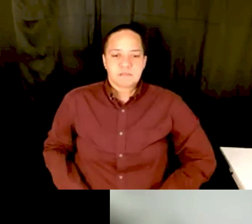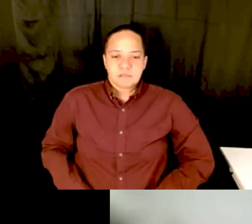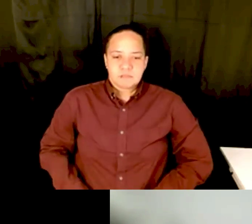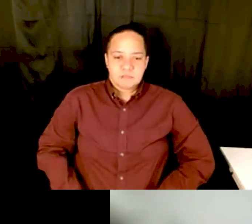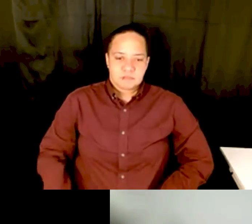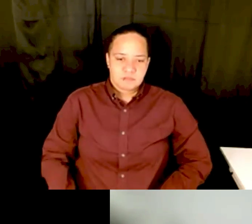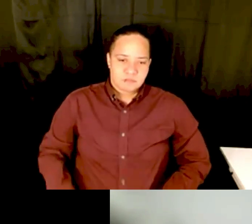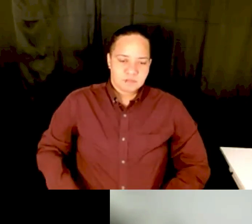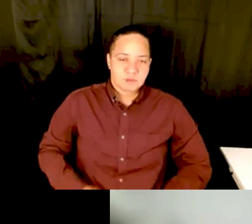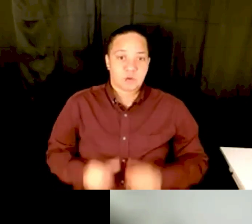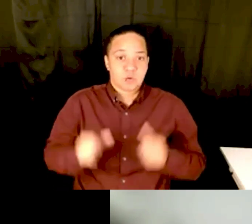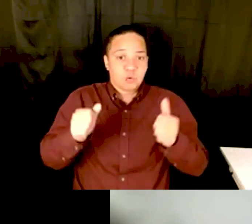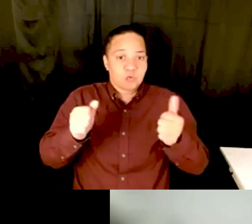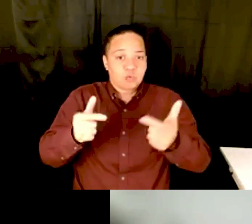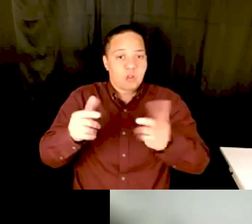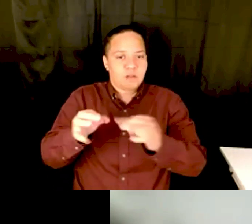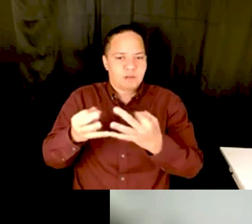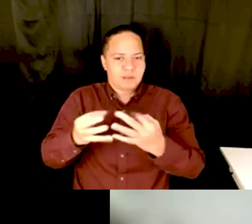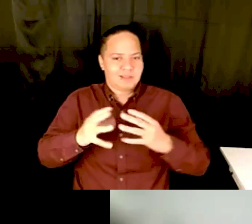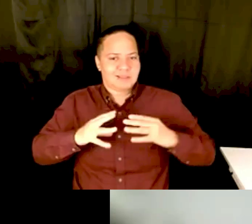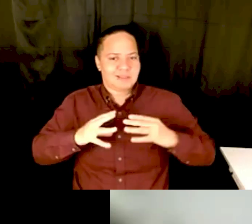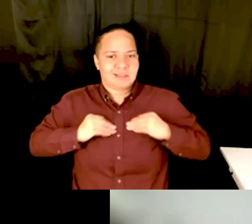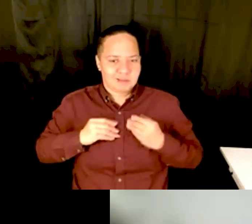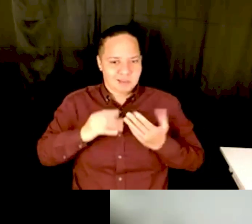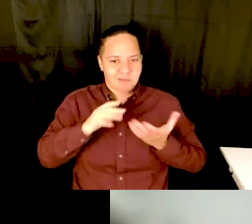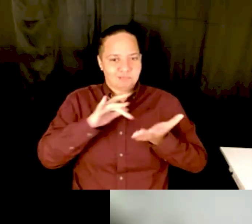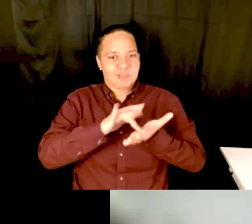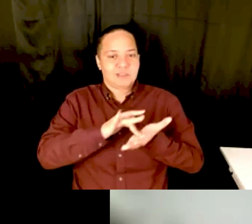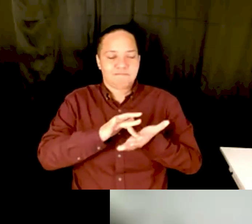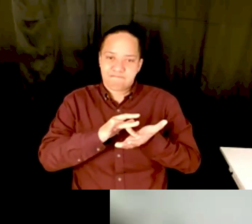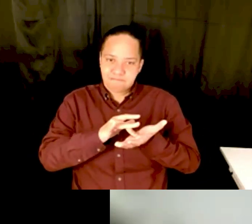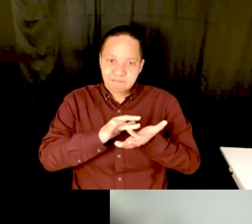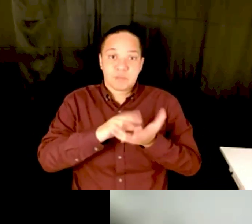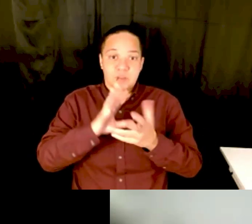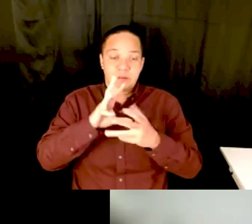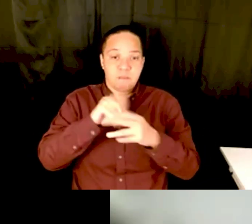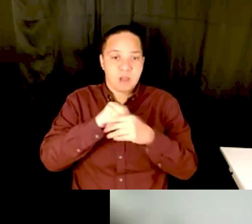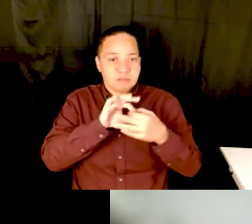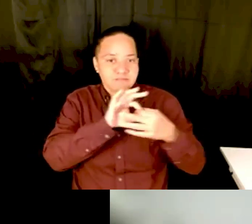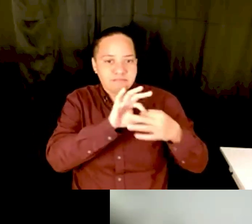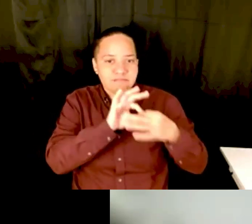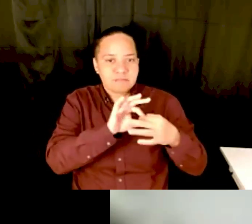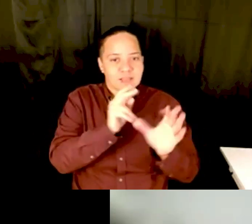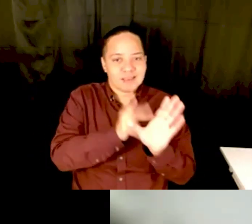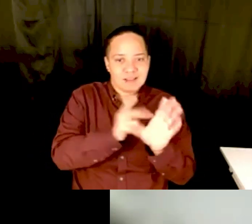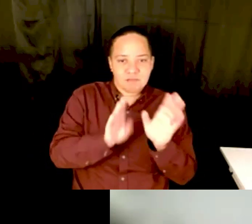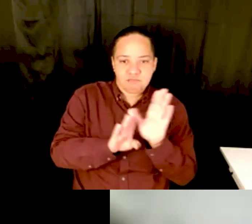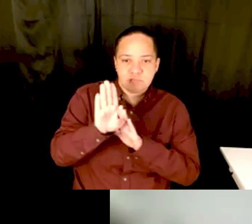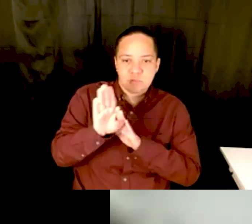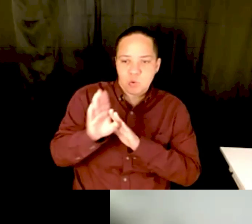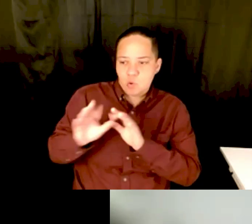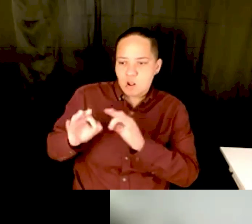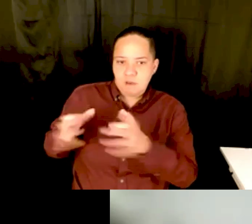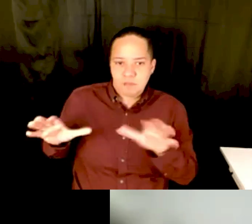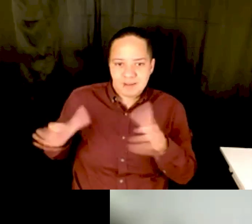no todas las familias de entrada aceptan medicar a un niño, eso es parte de la relación que el psiquiatra desarrolla con la familia para